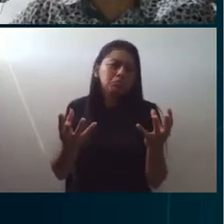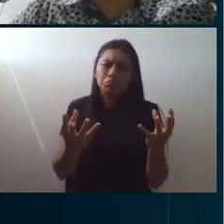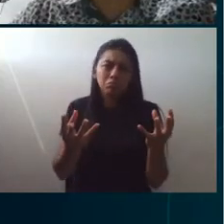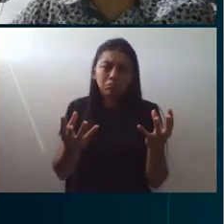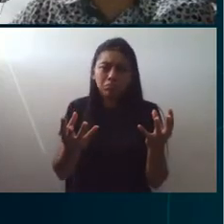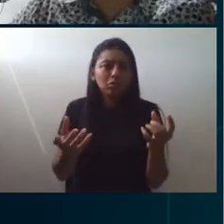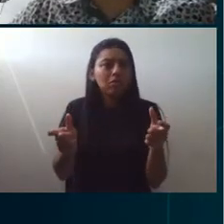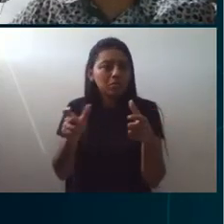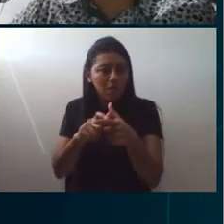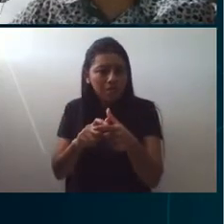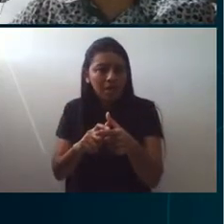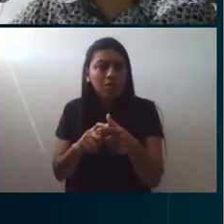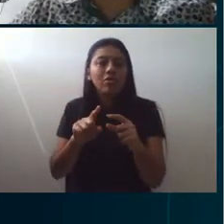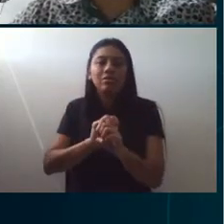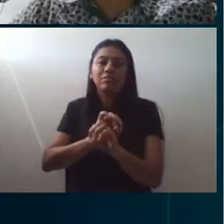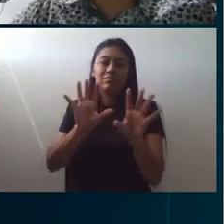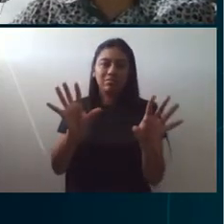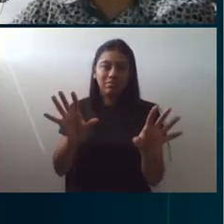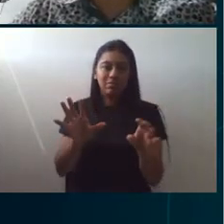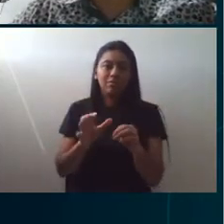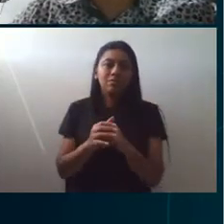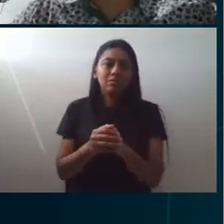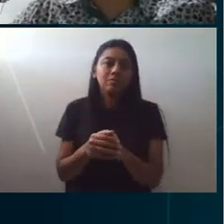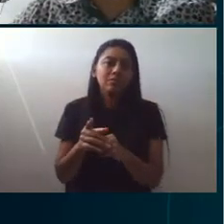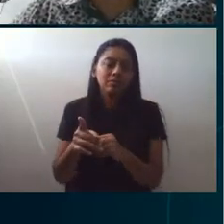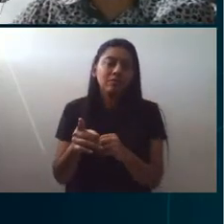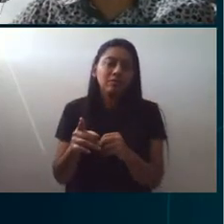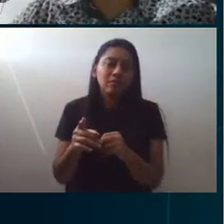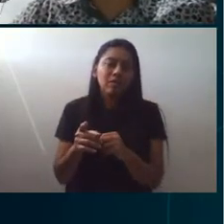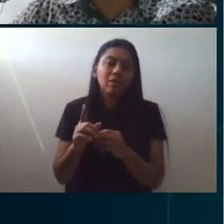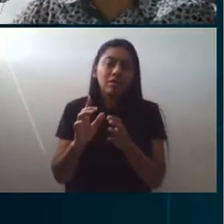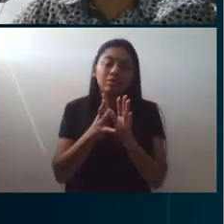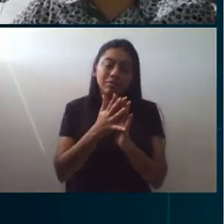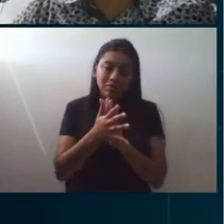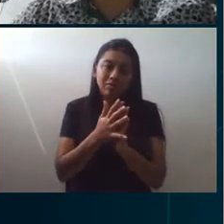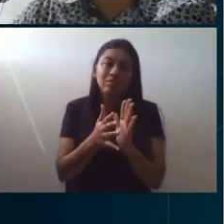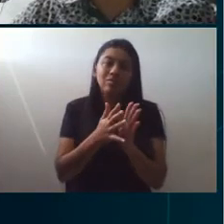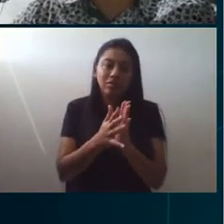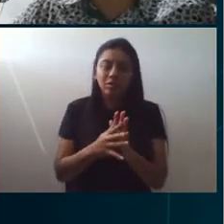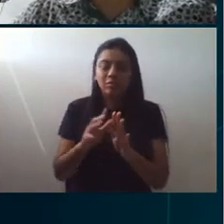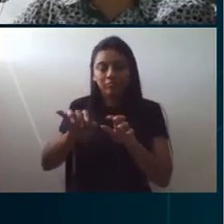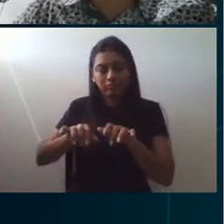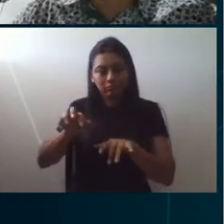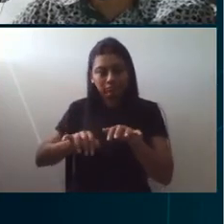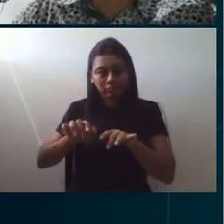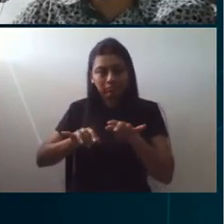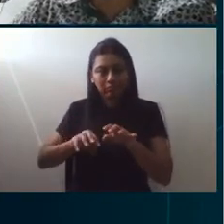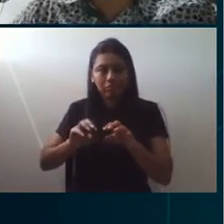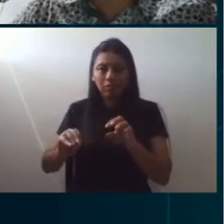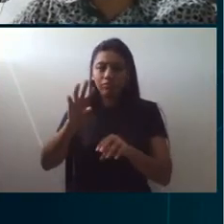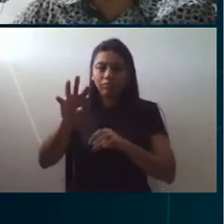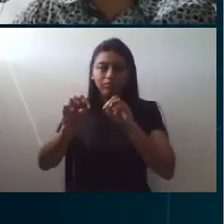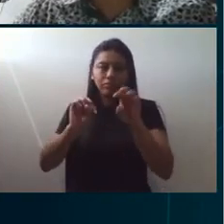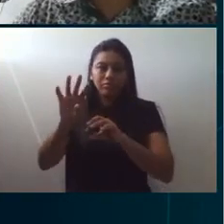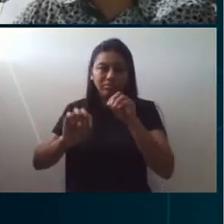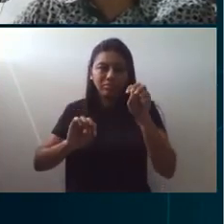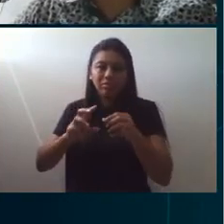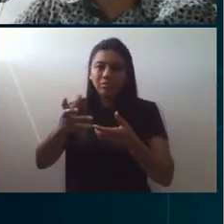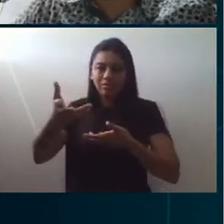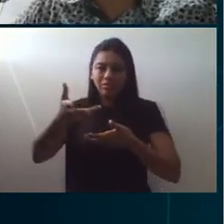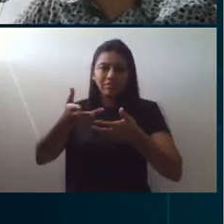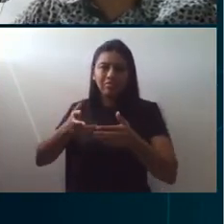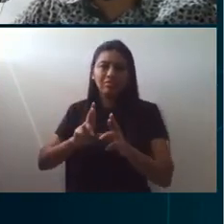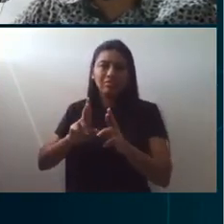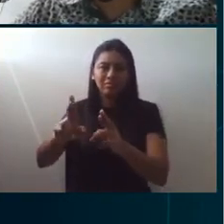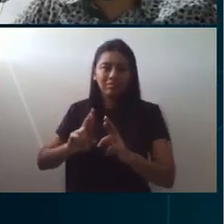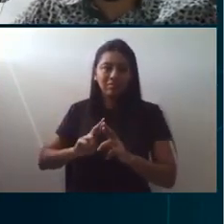confesión que hacerles y es que es más la vez poco el código que de pronto también hay que escribir en términos de que se vuelve muy interactivo cuando uno digamos está programando